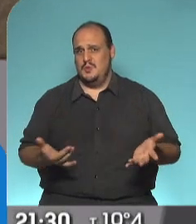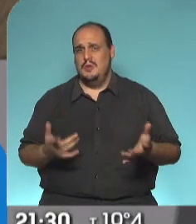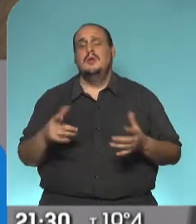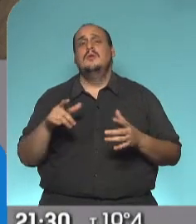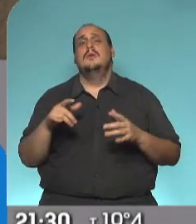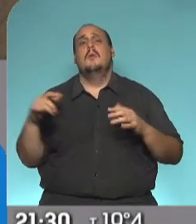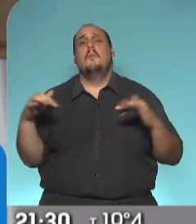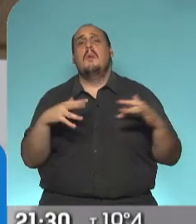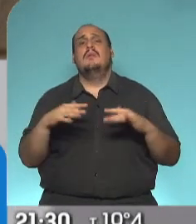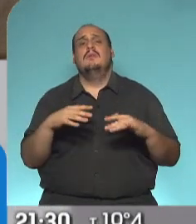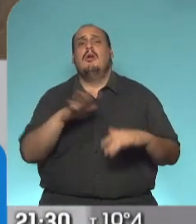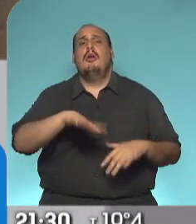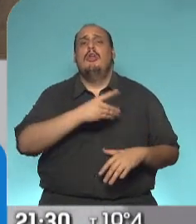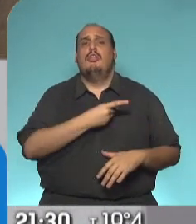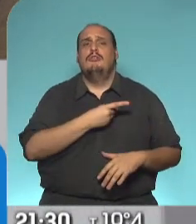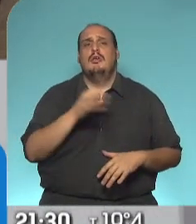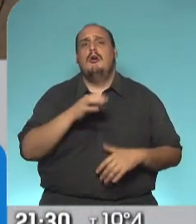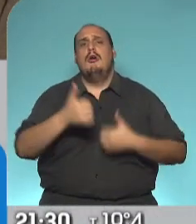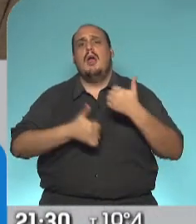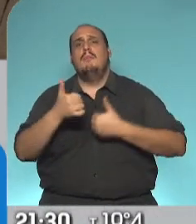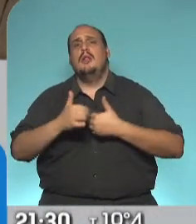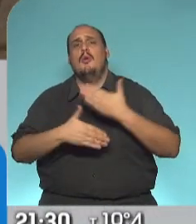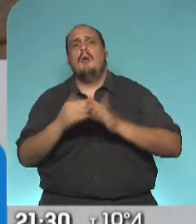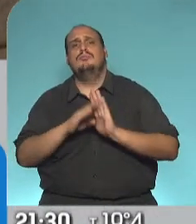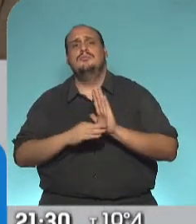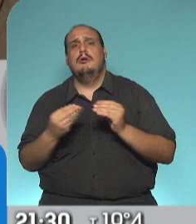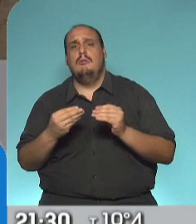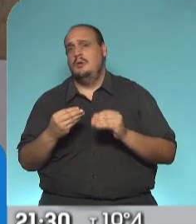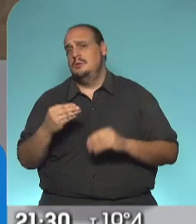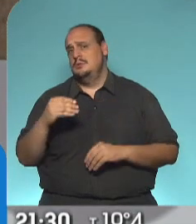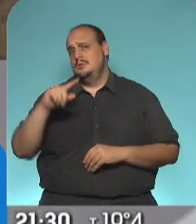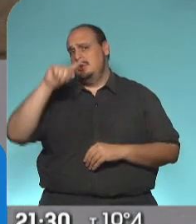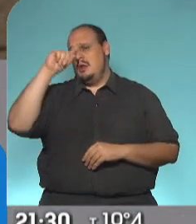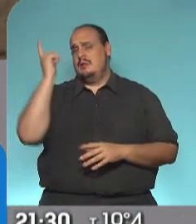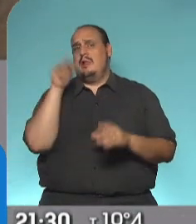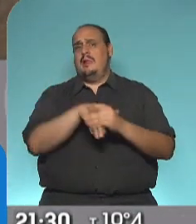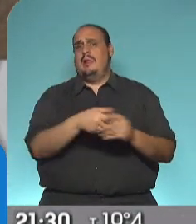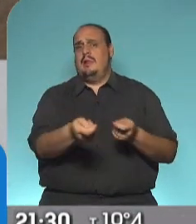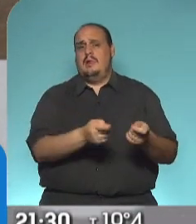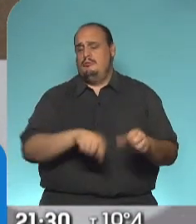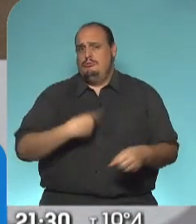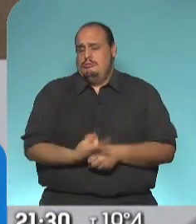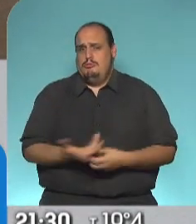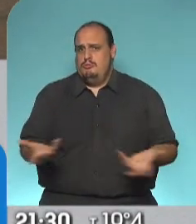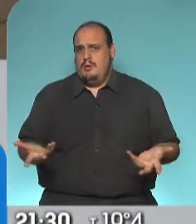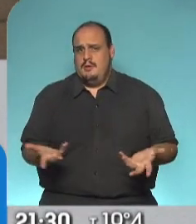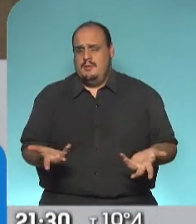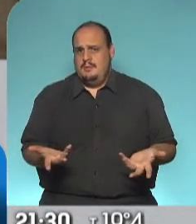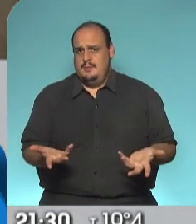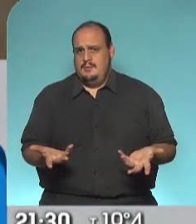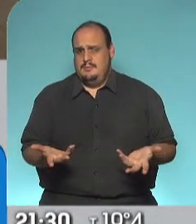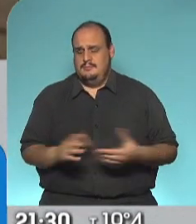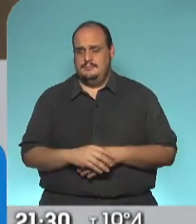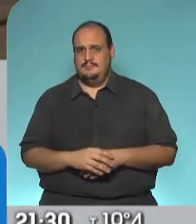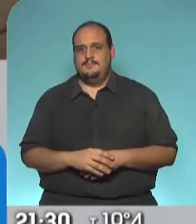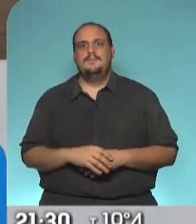se juegan los partidos en qué formato se juegan los campeonatos y el estado nacional no no no puede intervenir no pues no no tiene ningún tipo de injerencia en esa decisión es